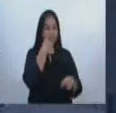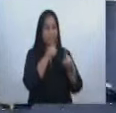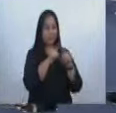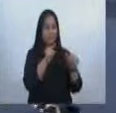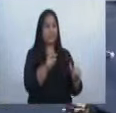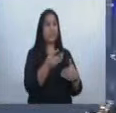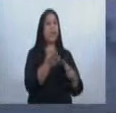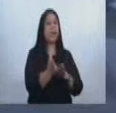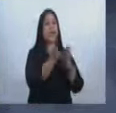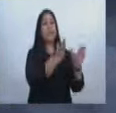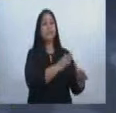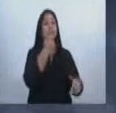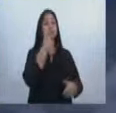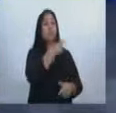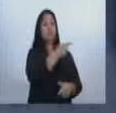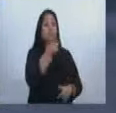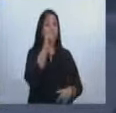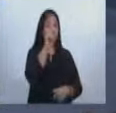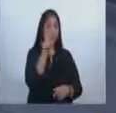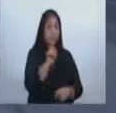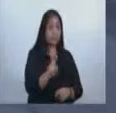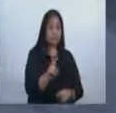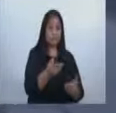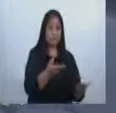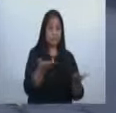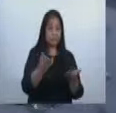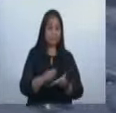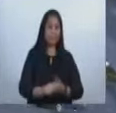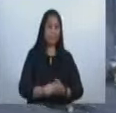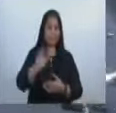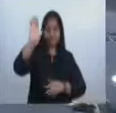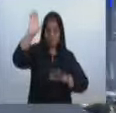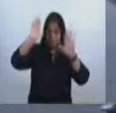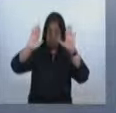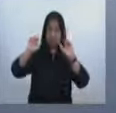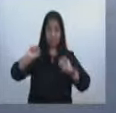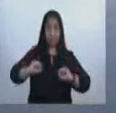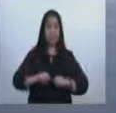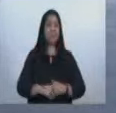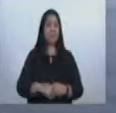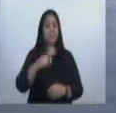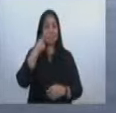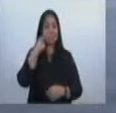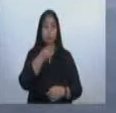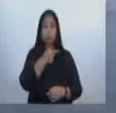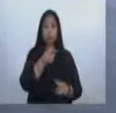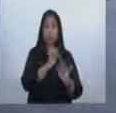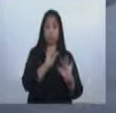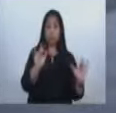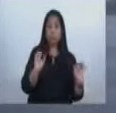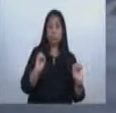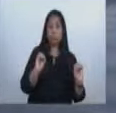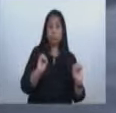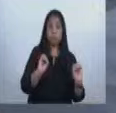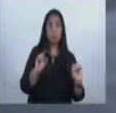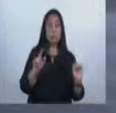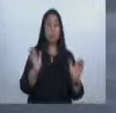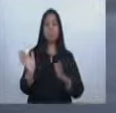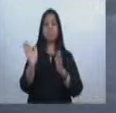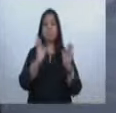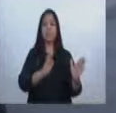rectores algún joven que quiera realizar su pregunta puede levantarme la mano de lo contrario podemos seguir con el